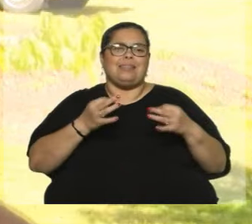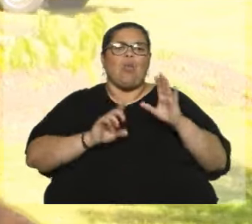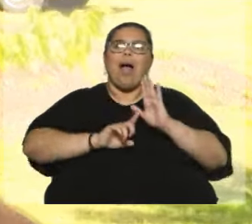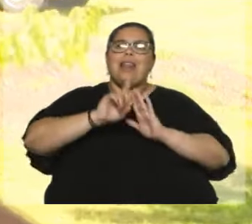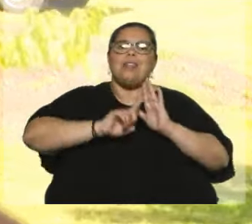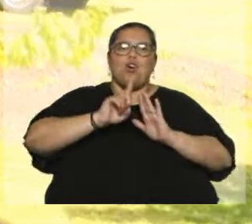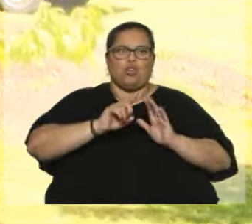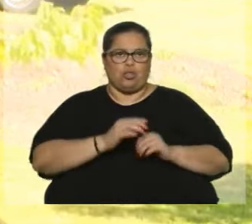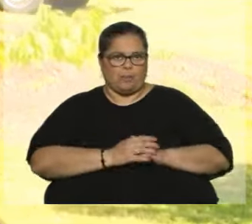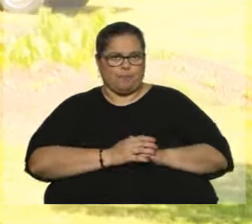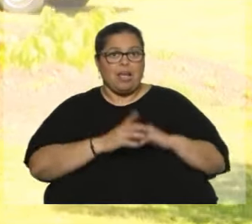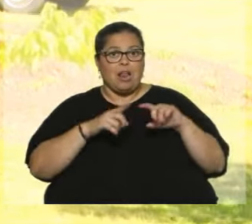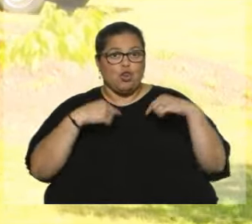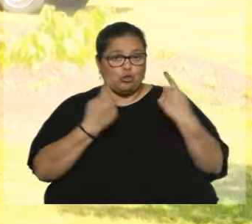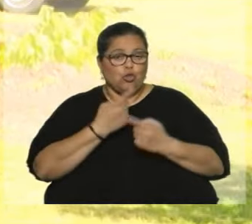La idea nuestra es reforzar